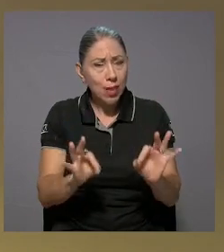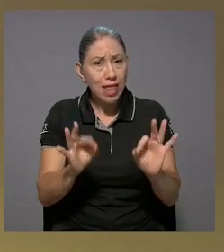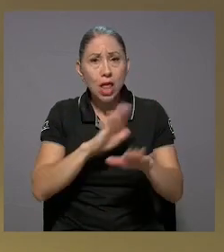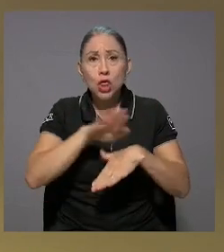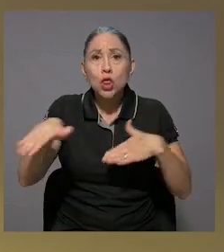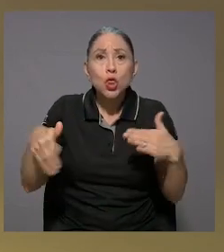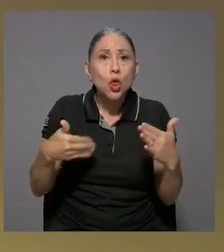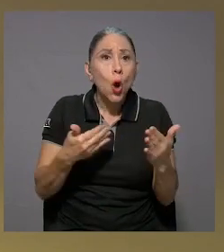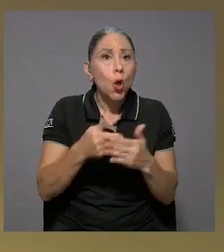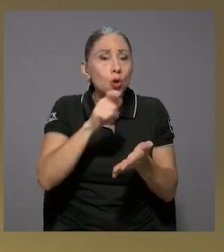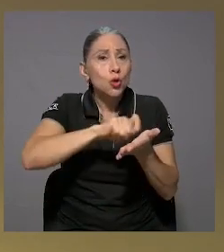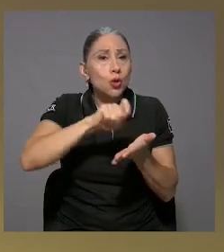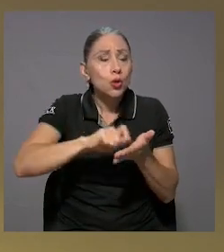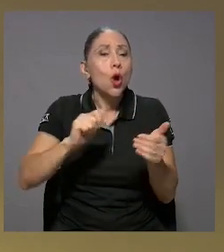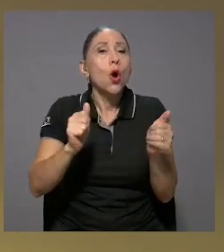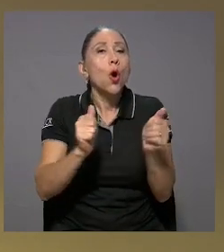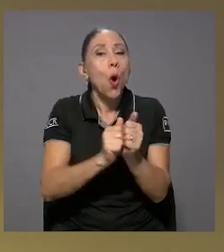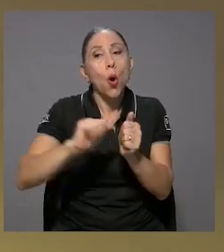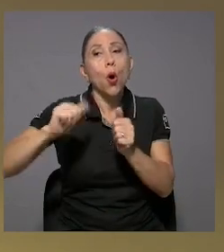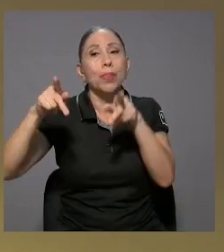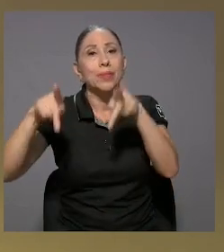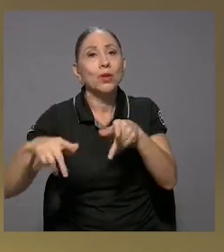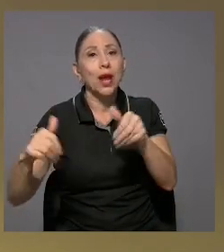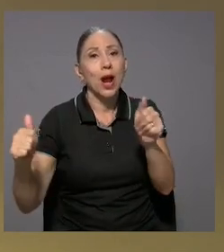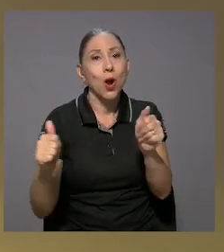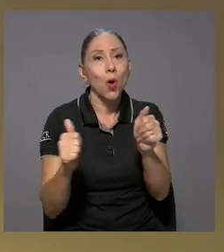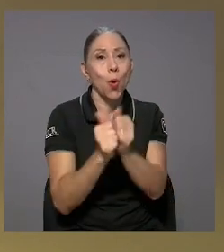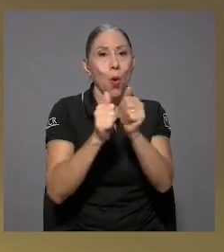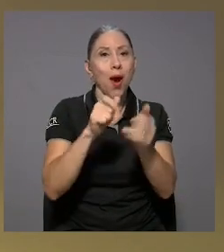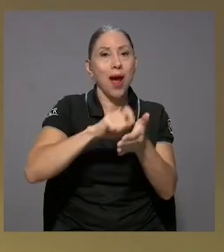con coautores. Los jóvenes escriben con coautores.